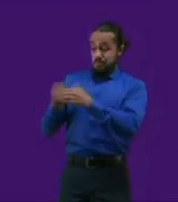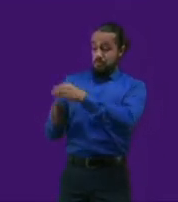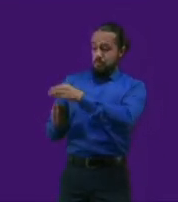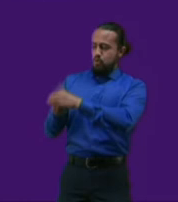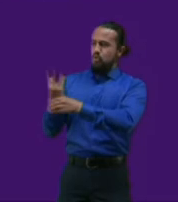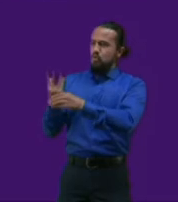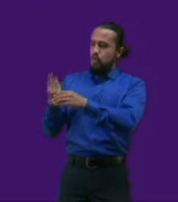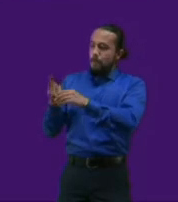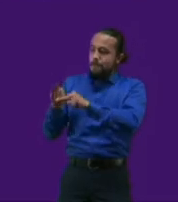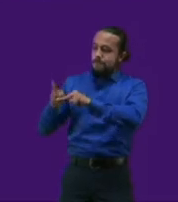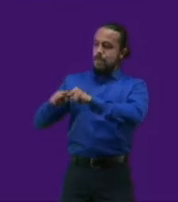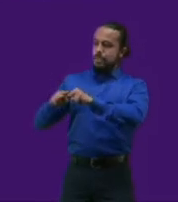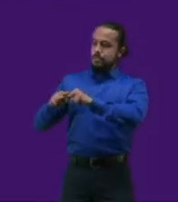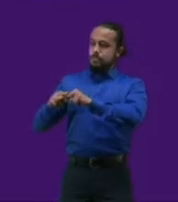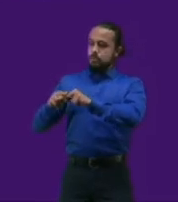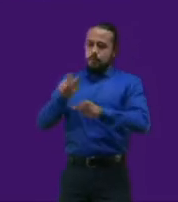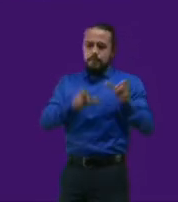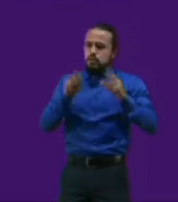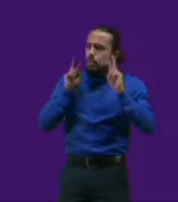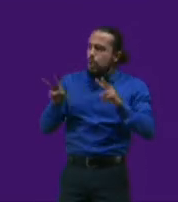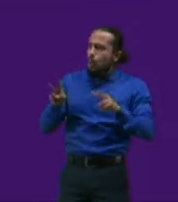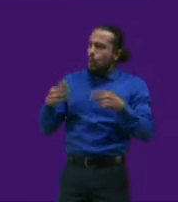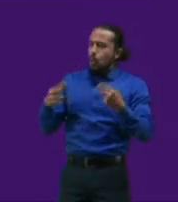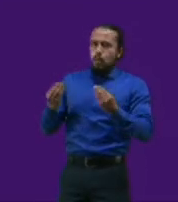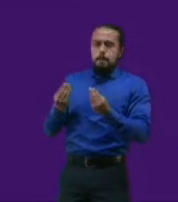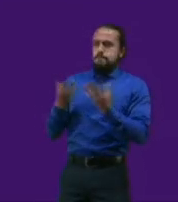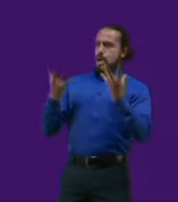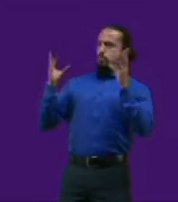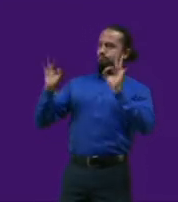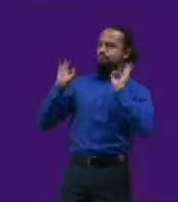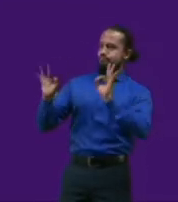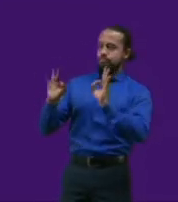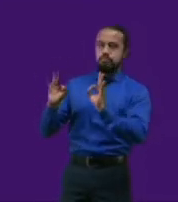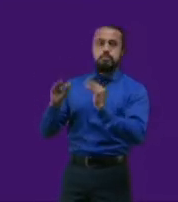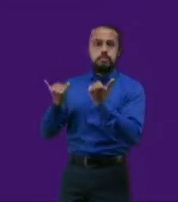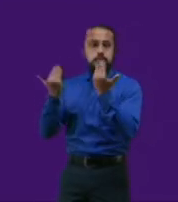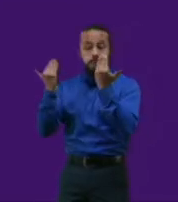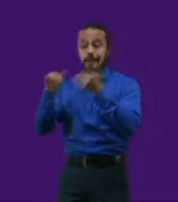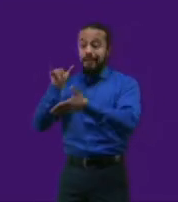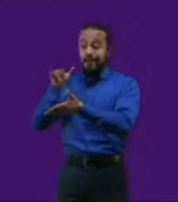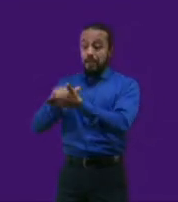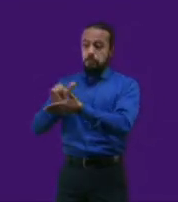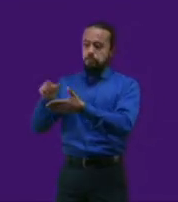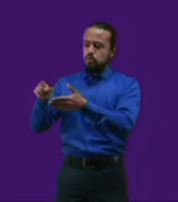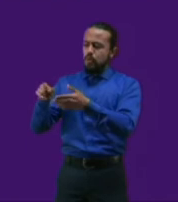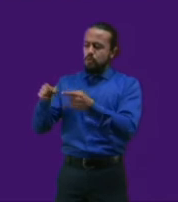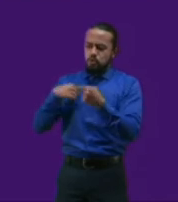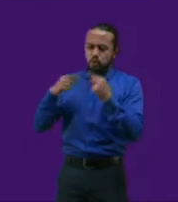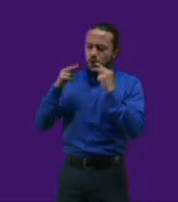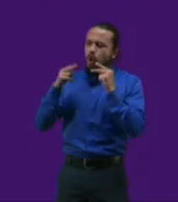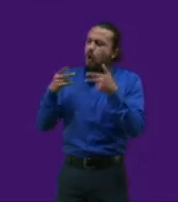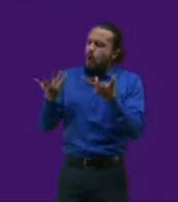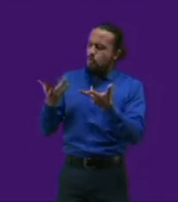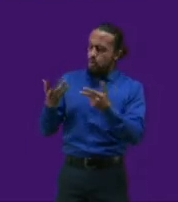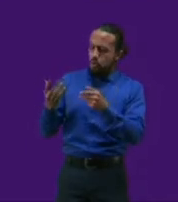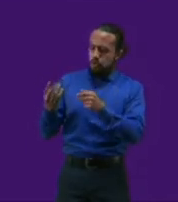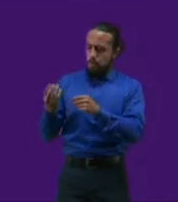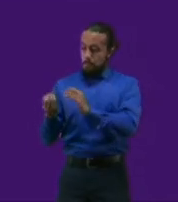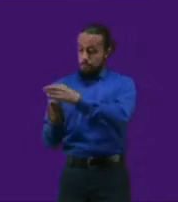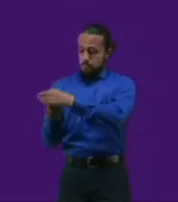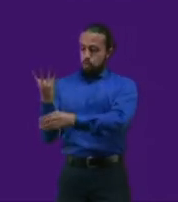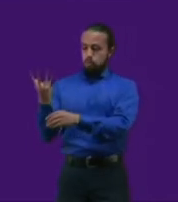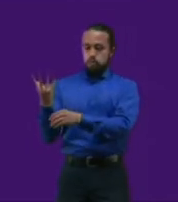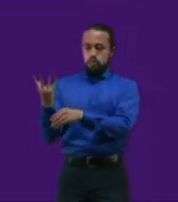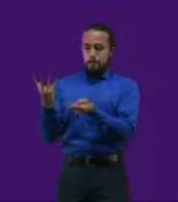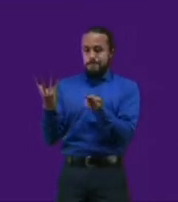agregar valor a tu usuario. Entonces, es como cómo se ve eso que le agrega valor al